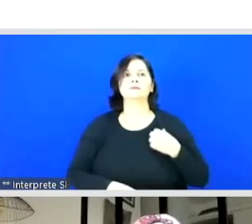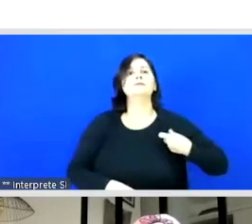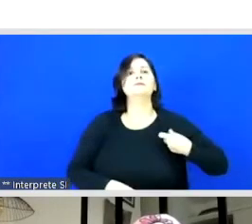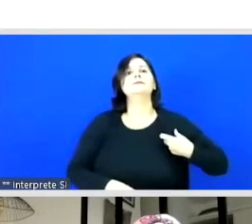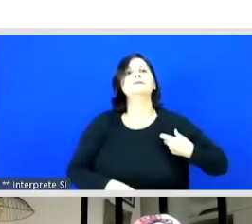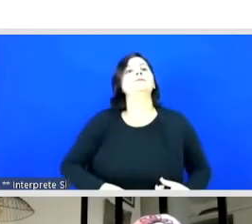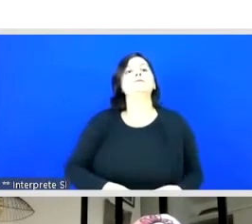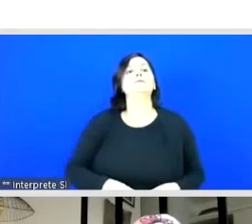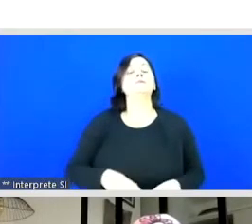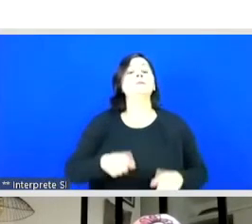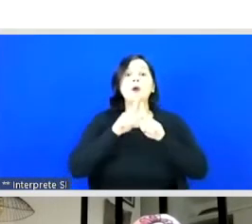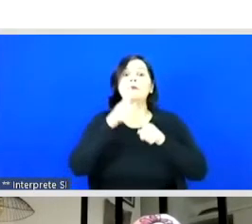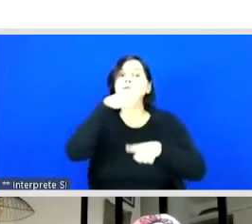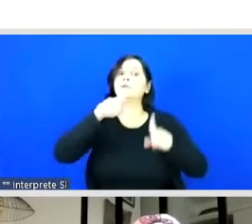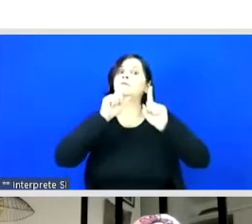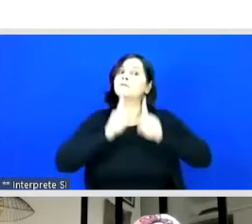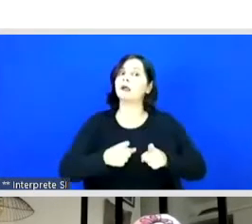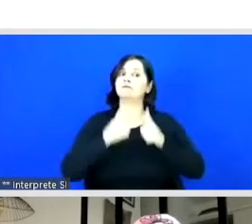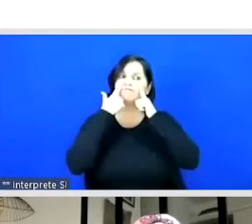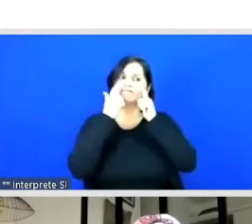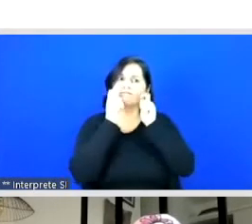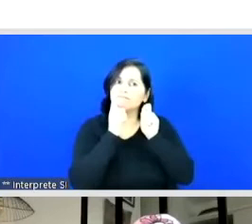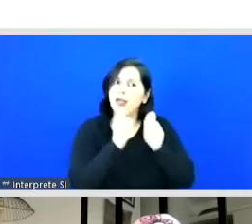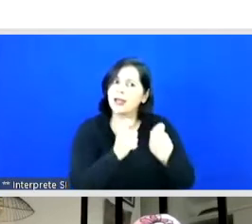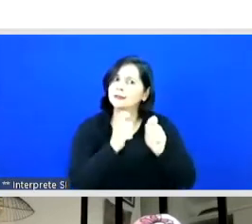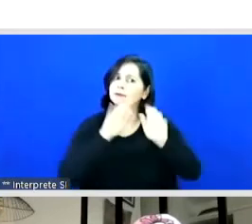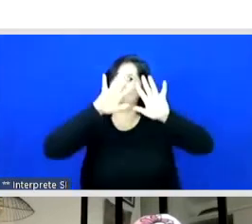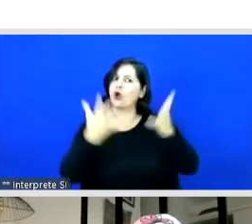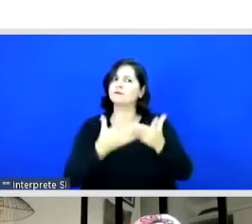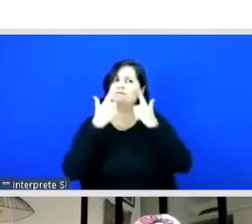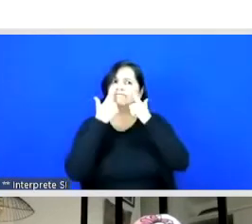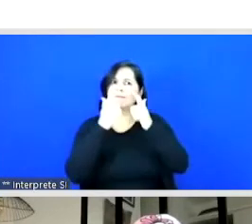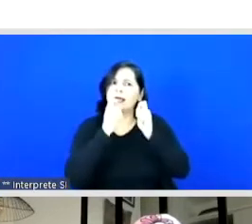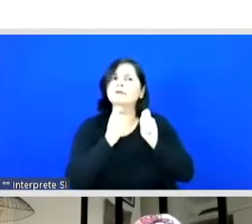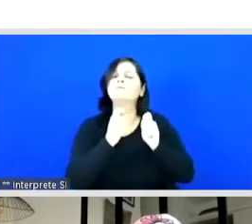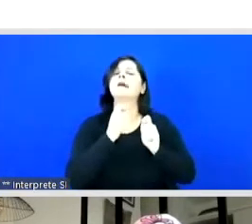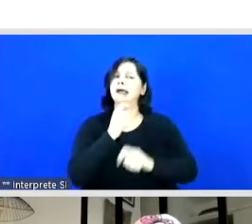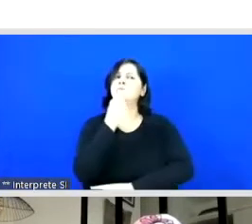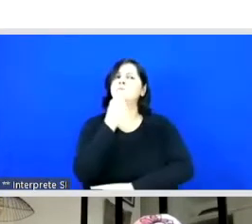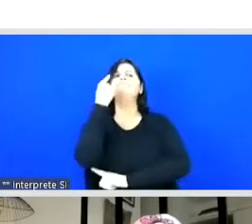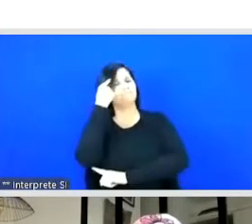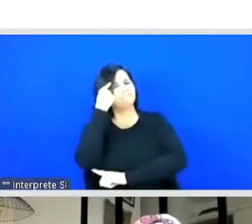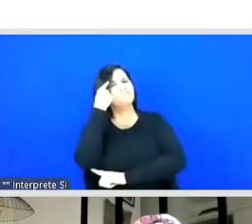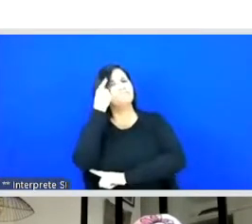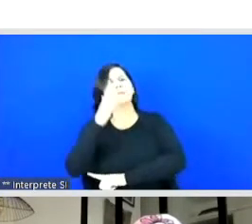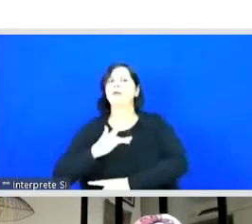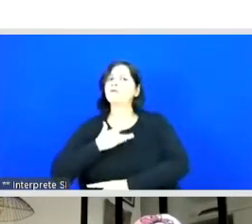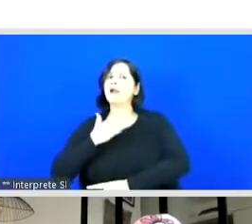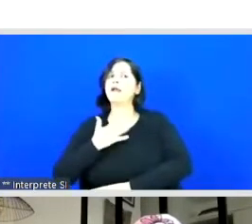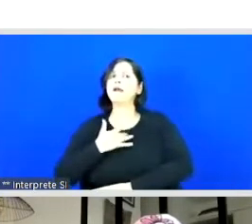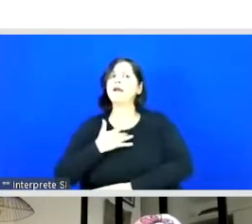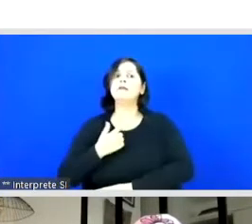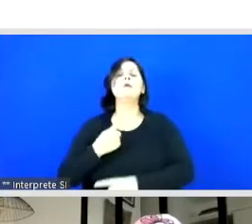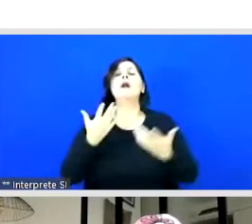crisis sanitaria, que deriva de que necesitamos aire limpio, necesitamos ambiente limpio, territorio limpio, comer